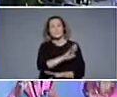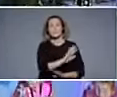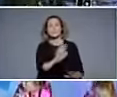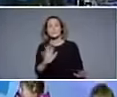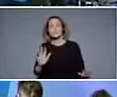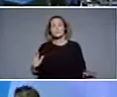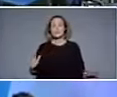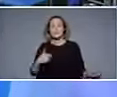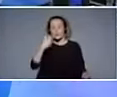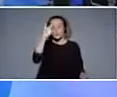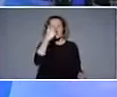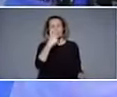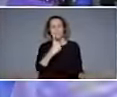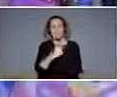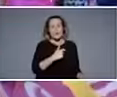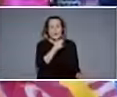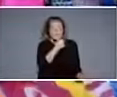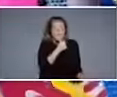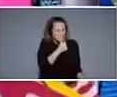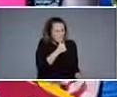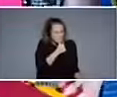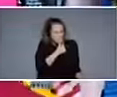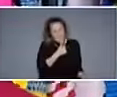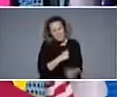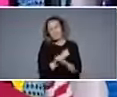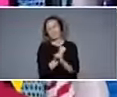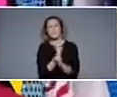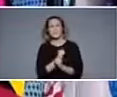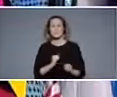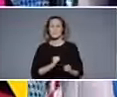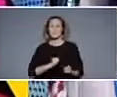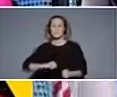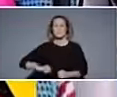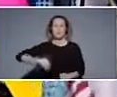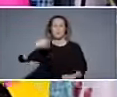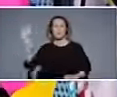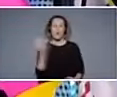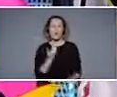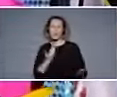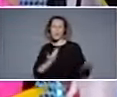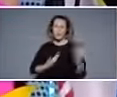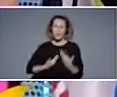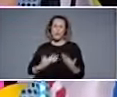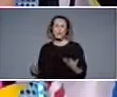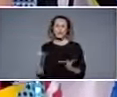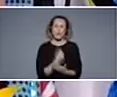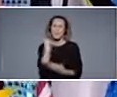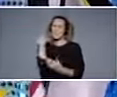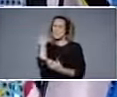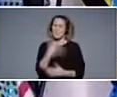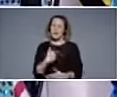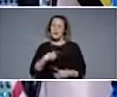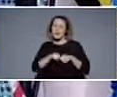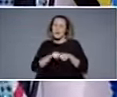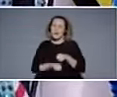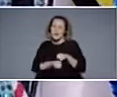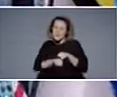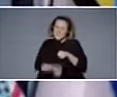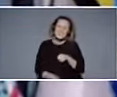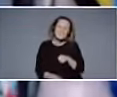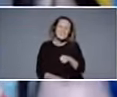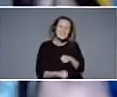que yo ya no aguanto más, que todo me sale mal, que me va a dar un infarto.